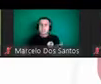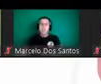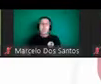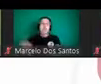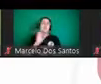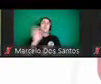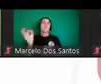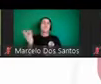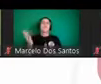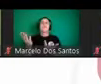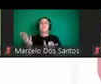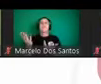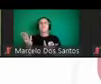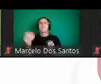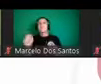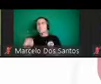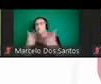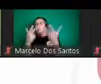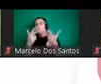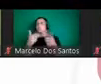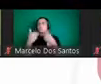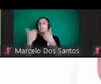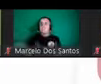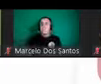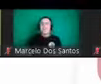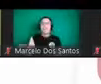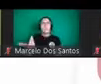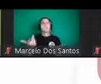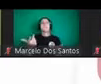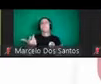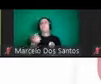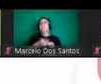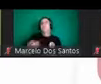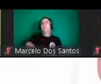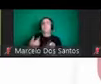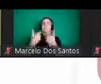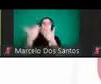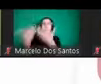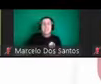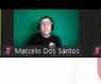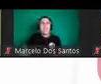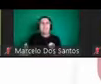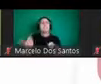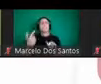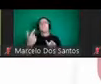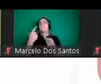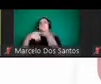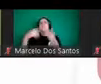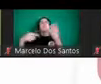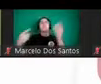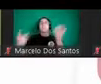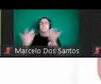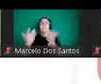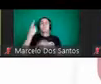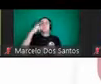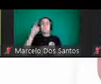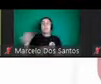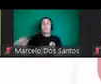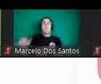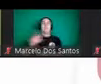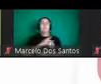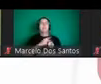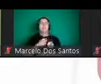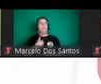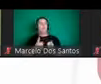eso son recursos de apoyo. Y lo que hacen es aumentar las posibilidades de trabajar de manera efectiva. Y